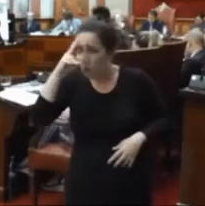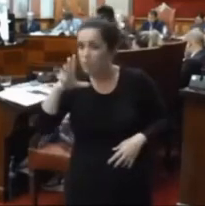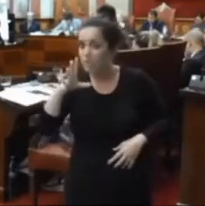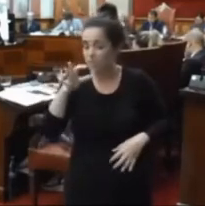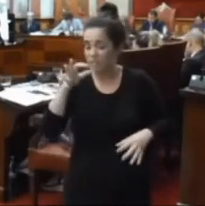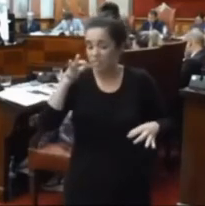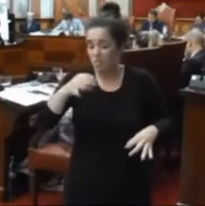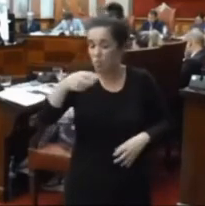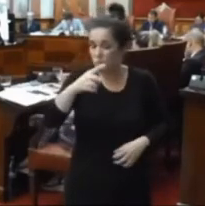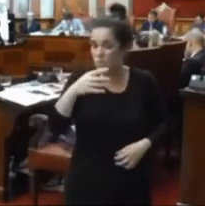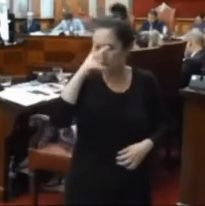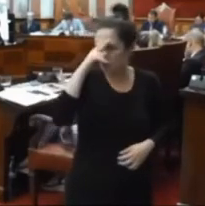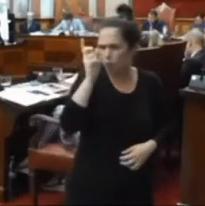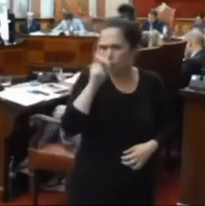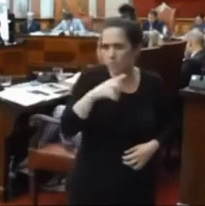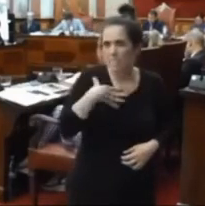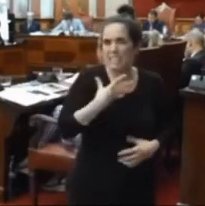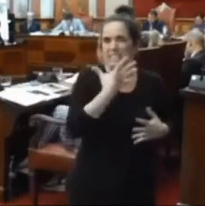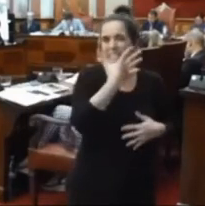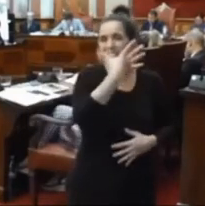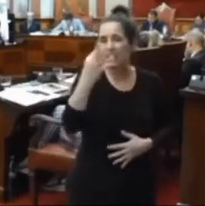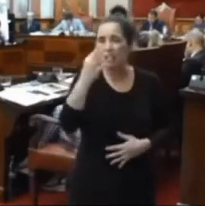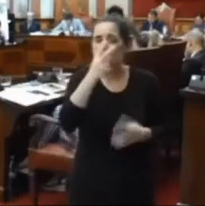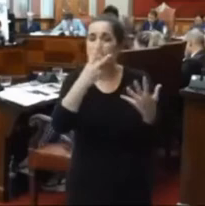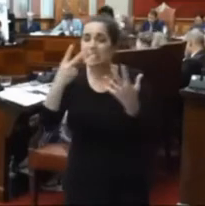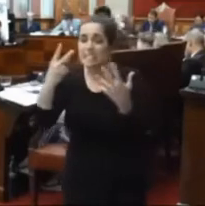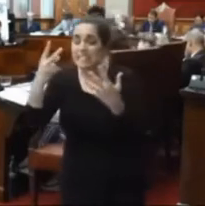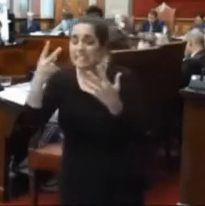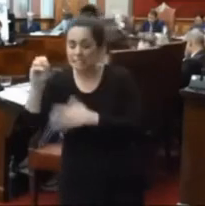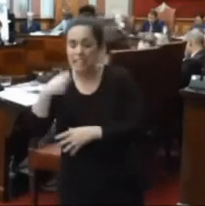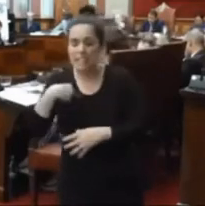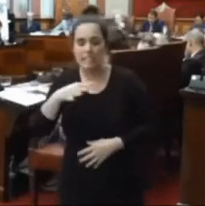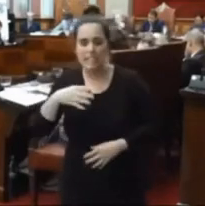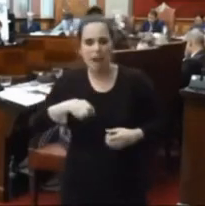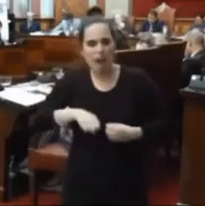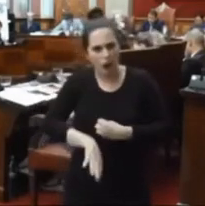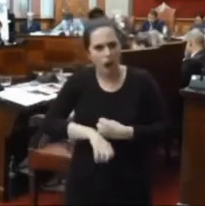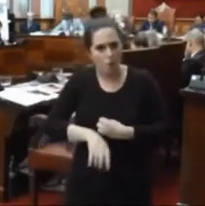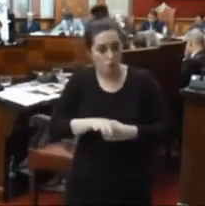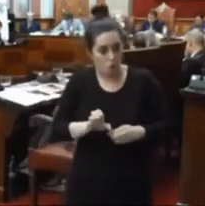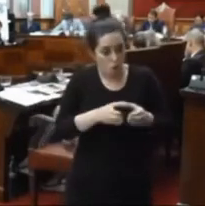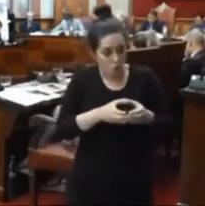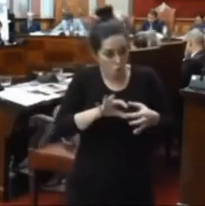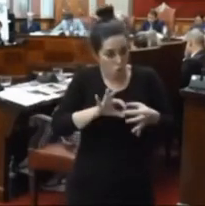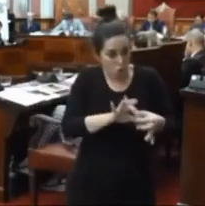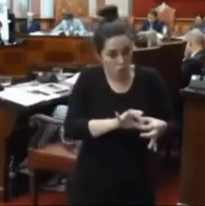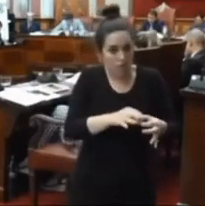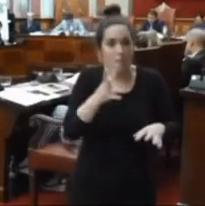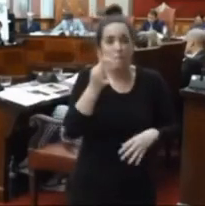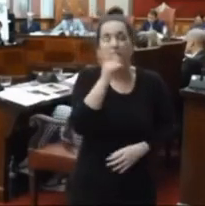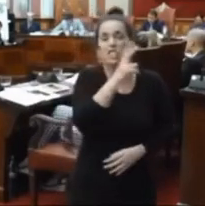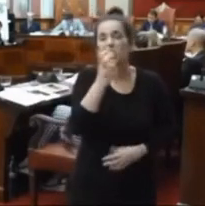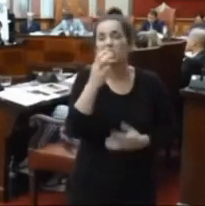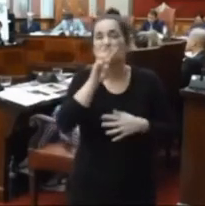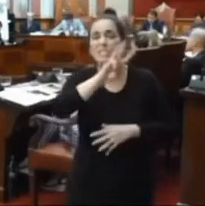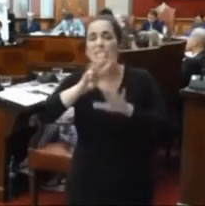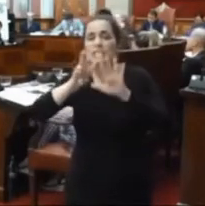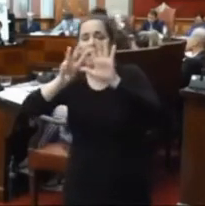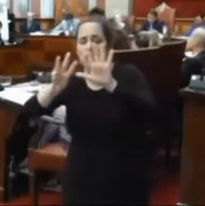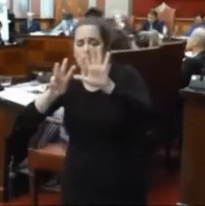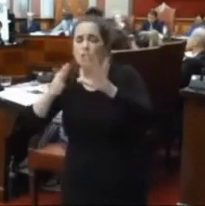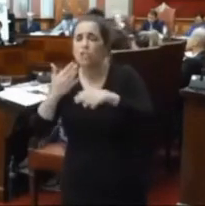los 570 abortos de ese colectivo, donde además encontramos 238 menores de 18